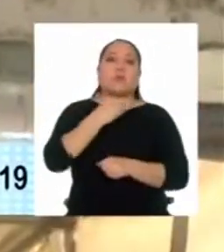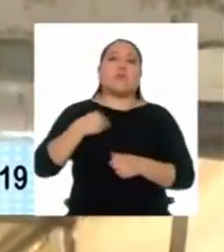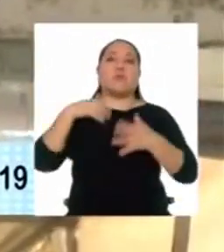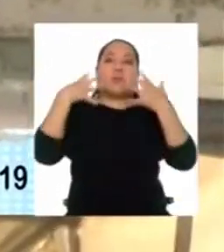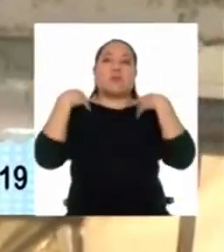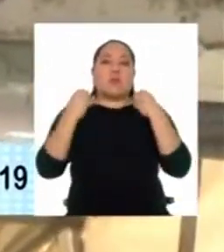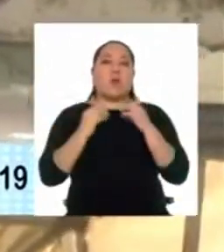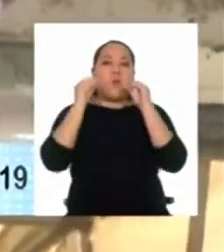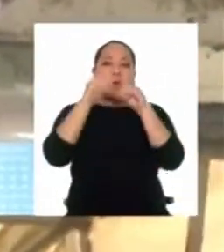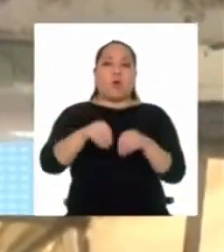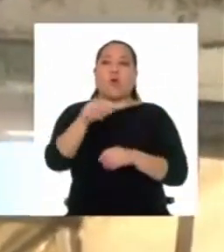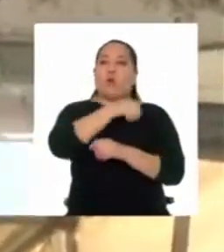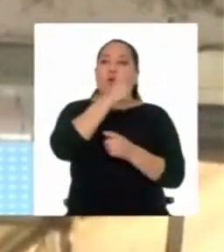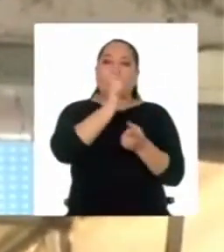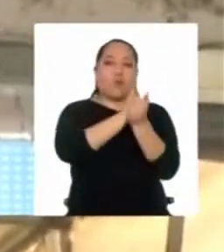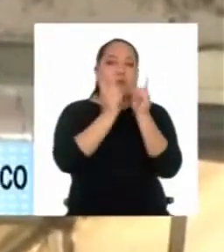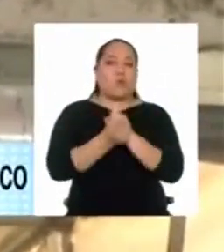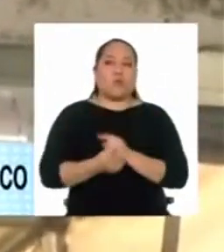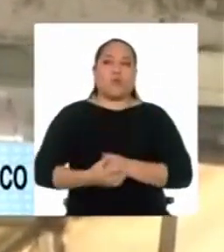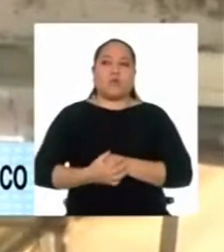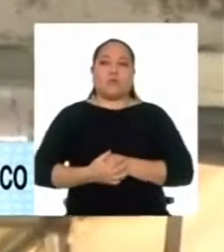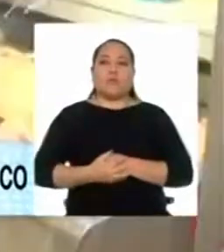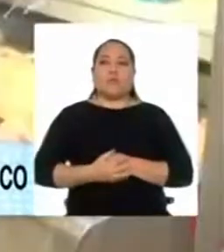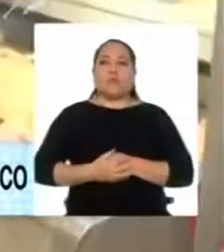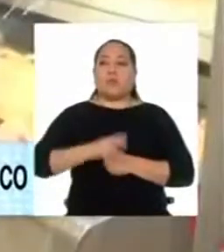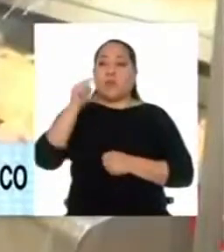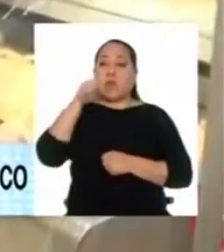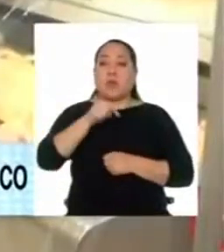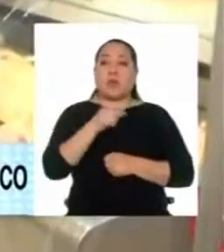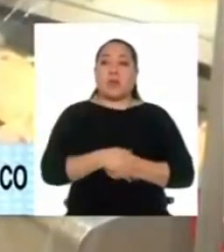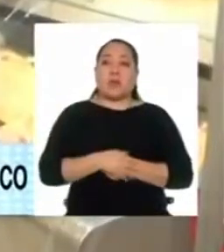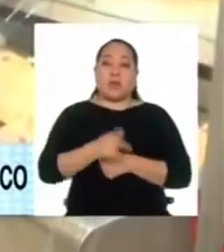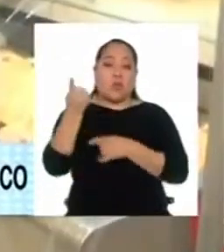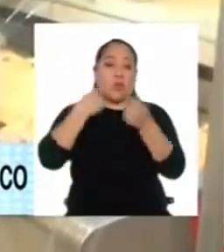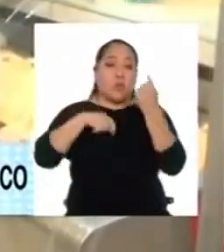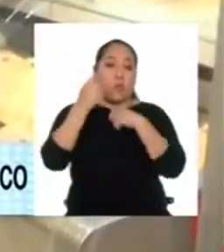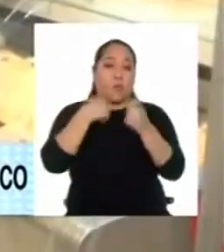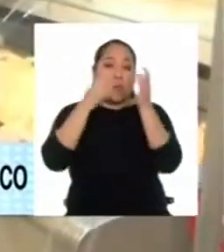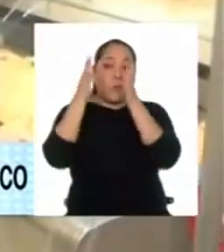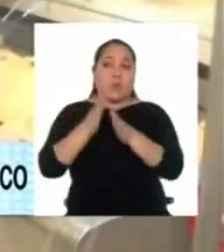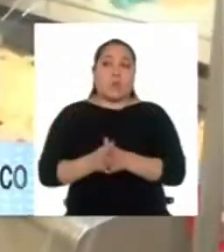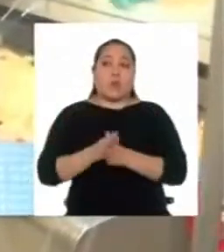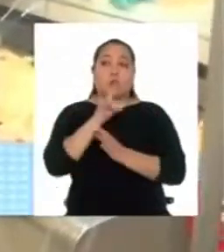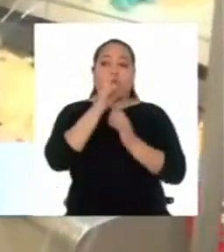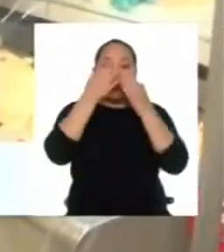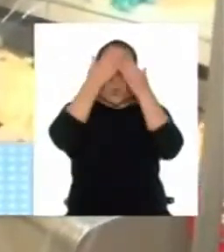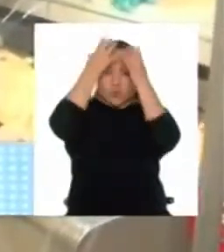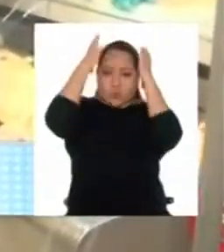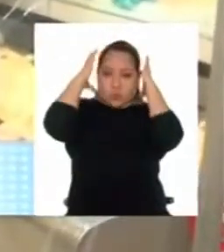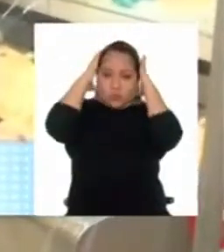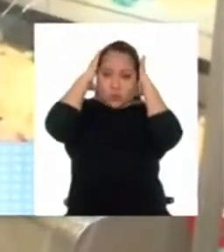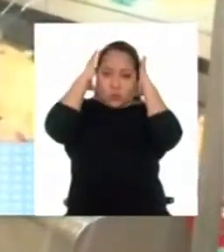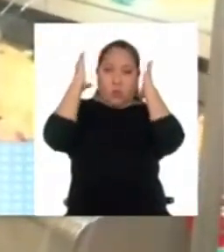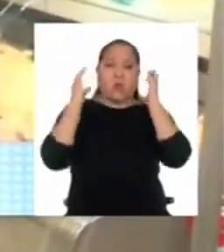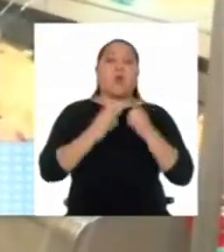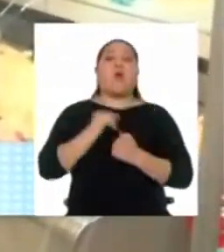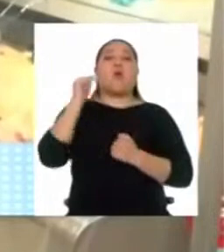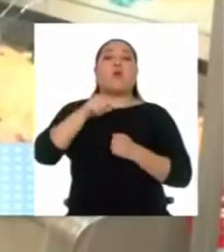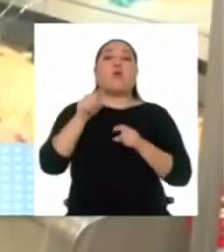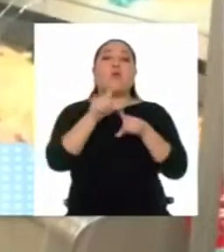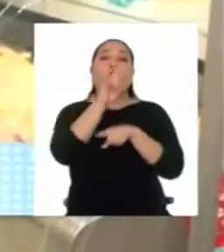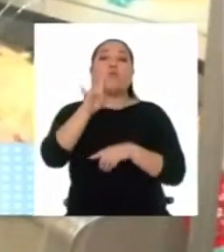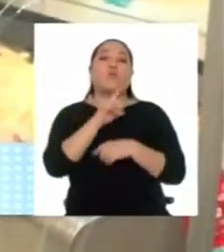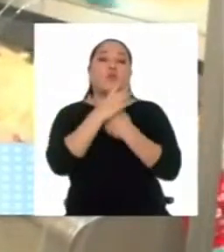Salud establezca otros cambios. Acá los vendedores utilizan toca, utilizan guantes, que es una normativa a